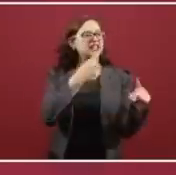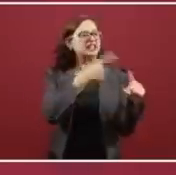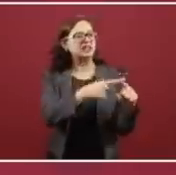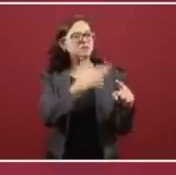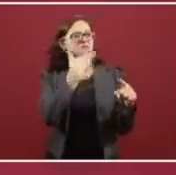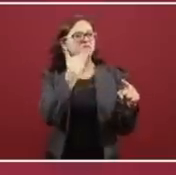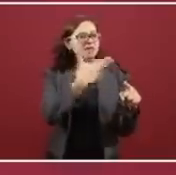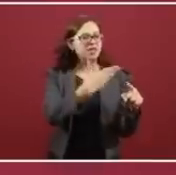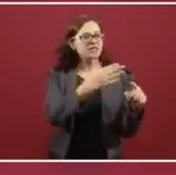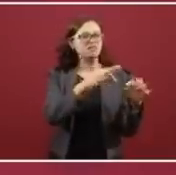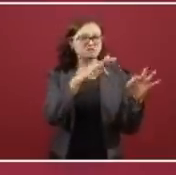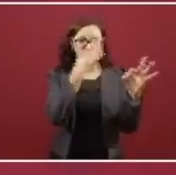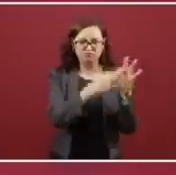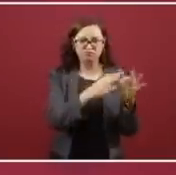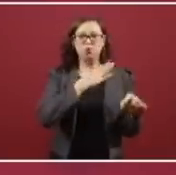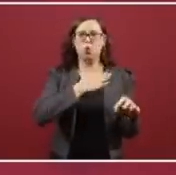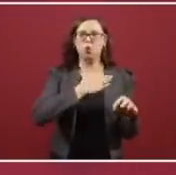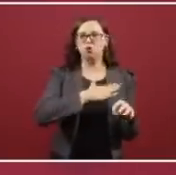gasolinas